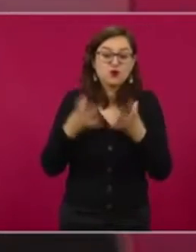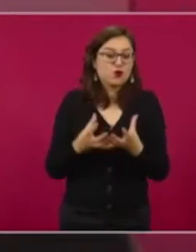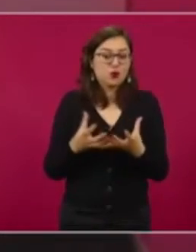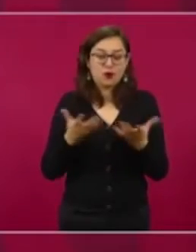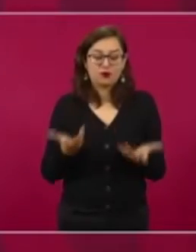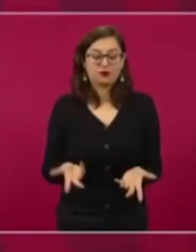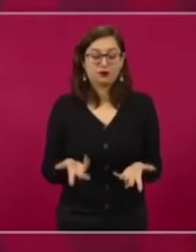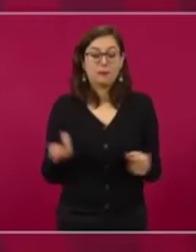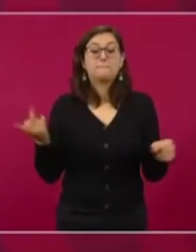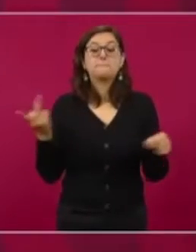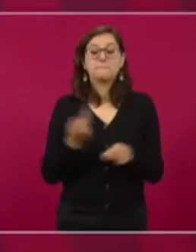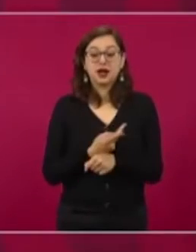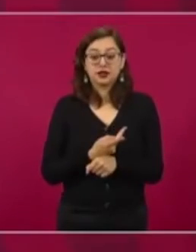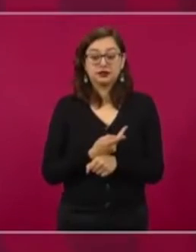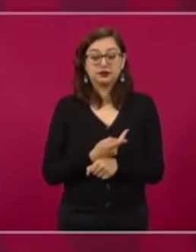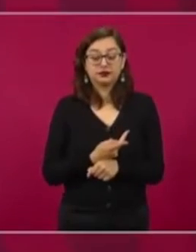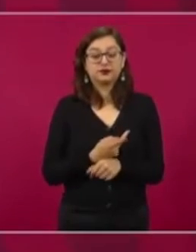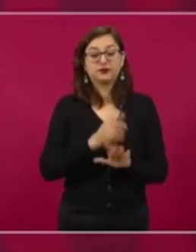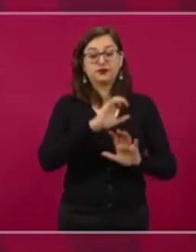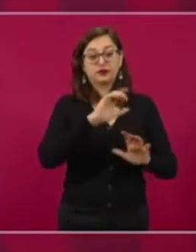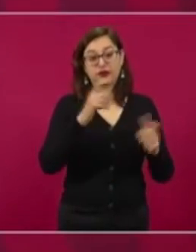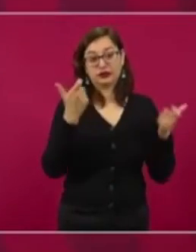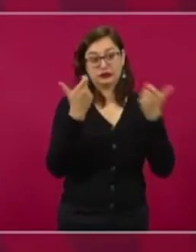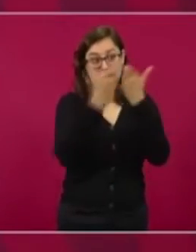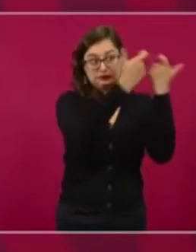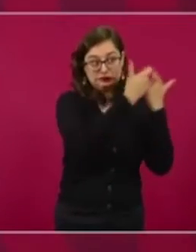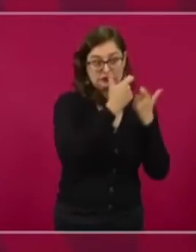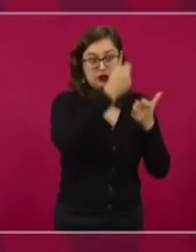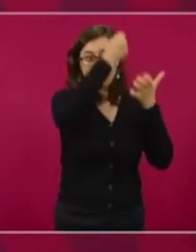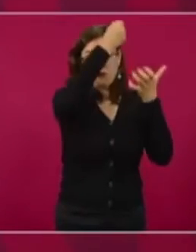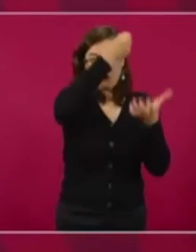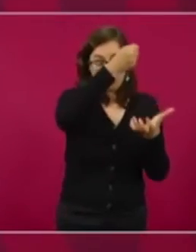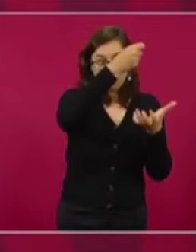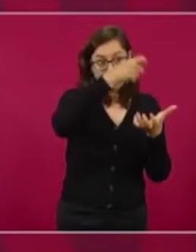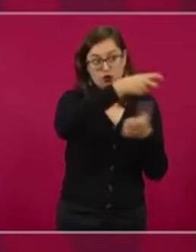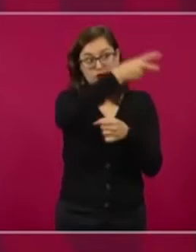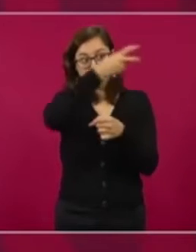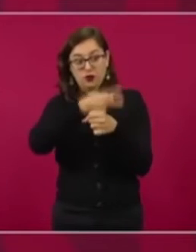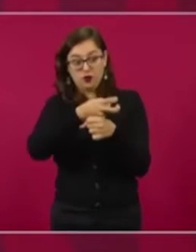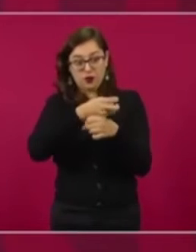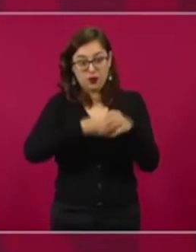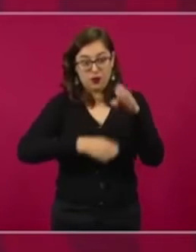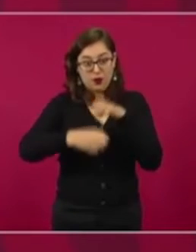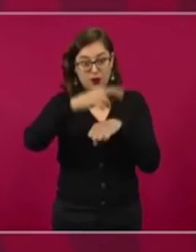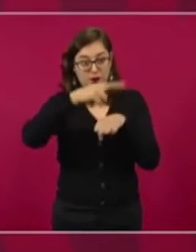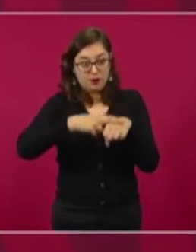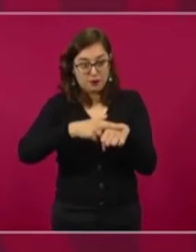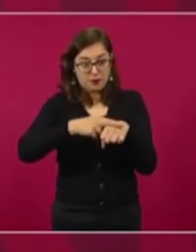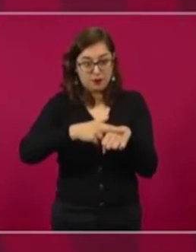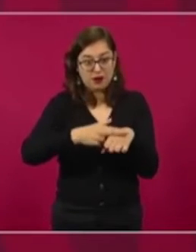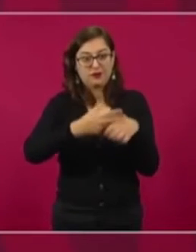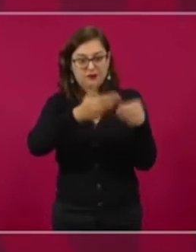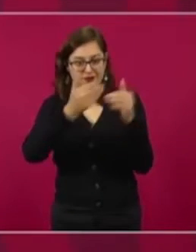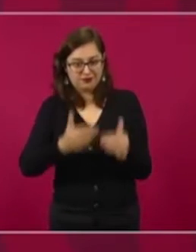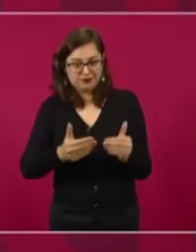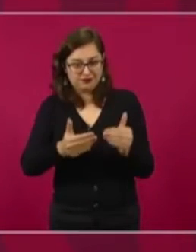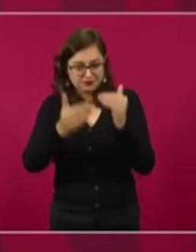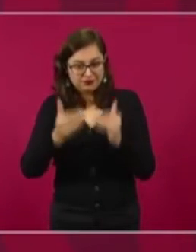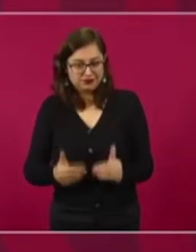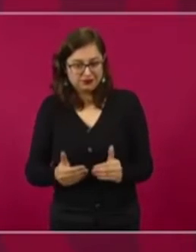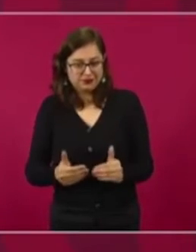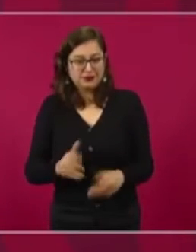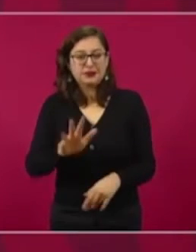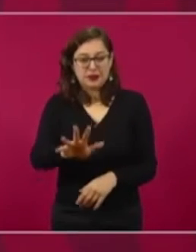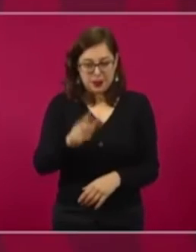Entonces, a veces es el fondo, la empresa. A ver, para ser más claro,